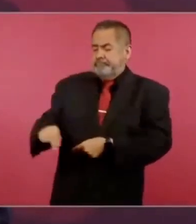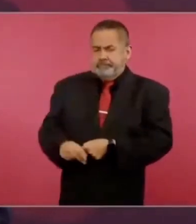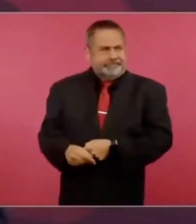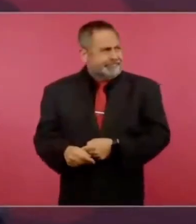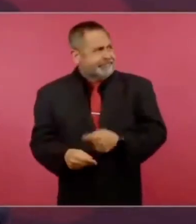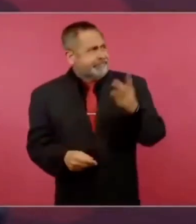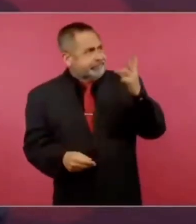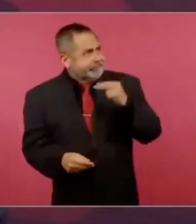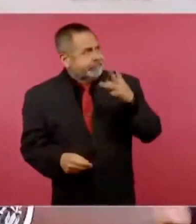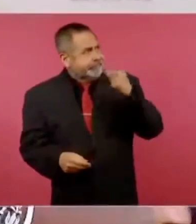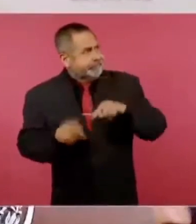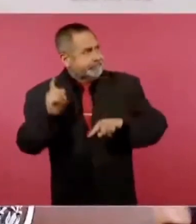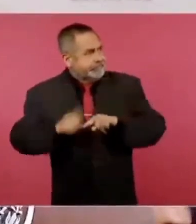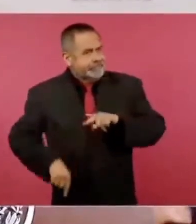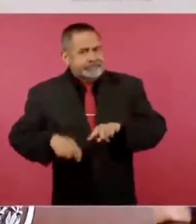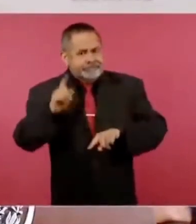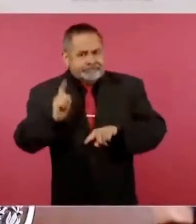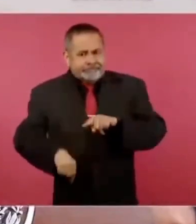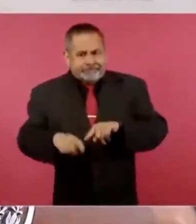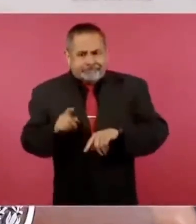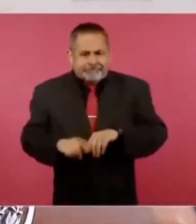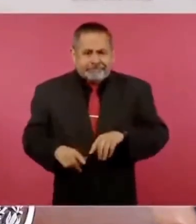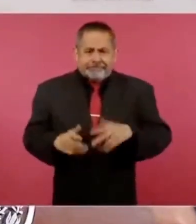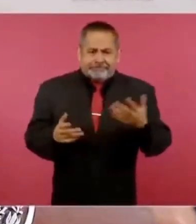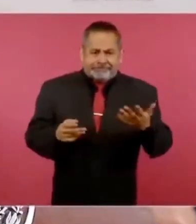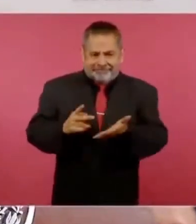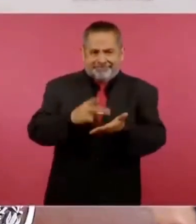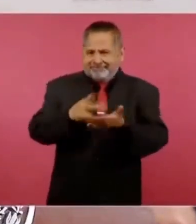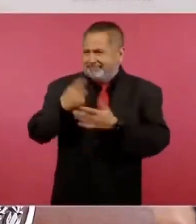como lo han hecho con varias